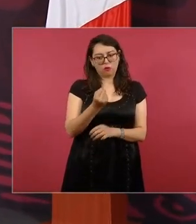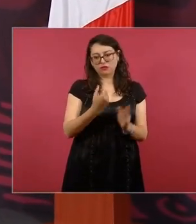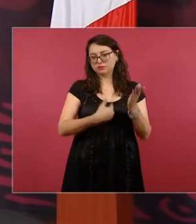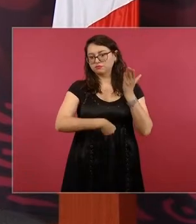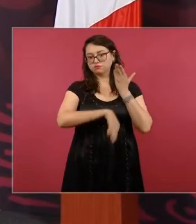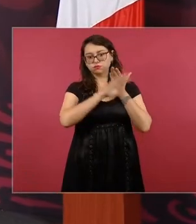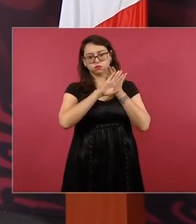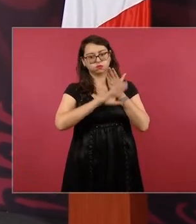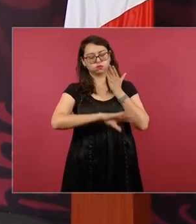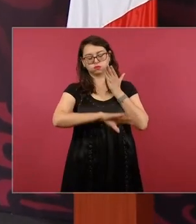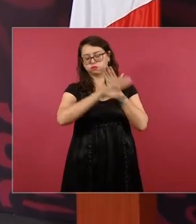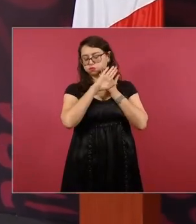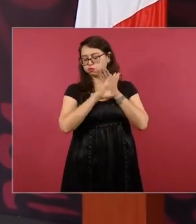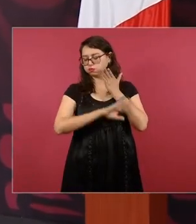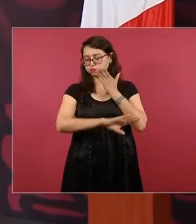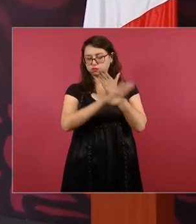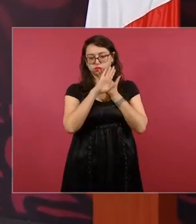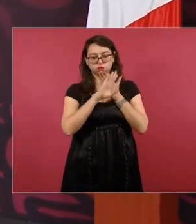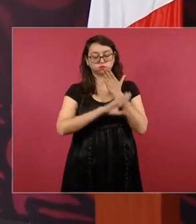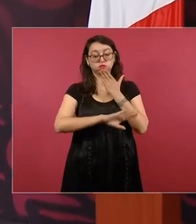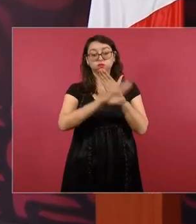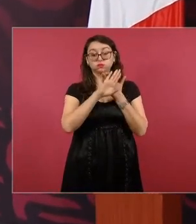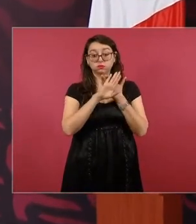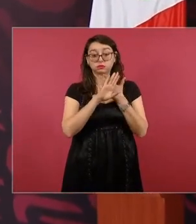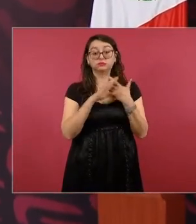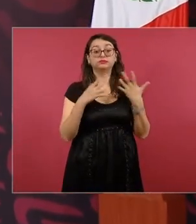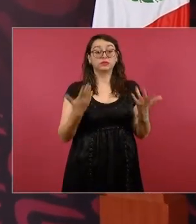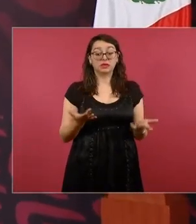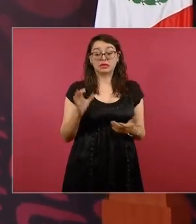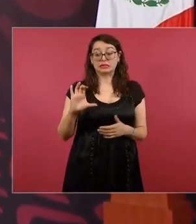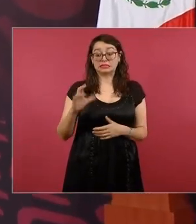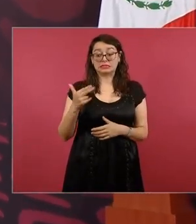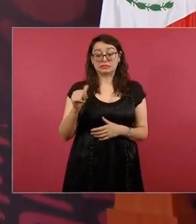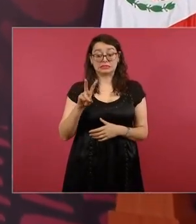sacaban imágenes del finado Chávez,